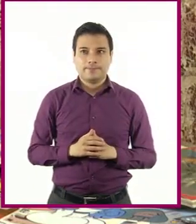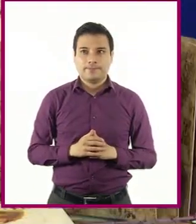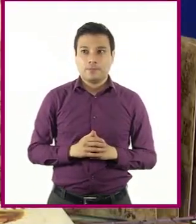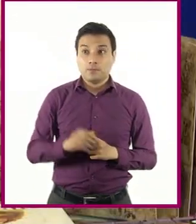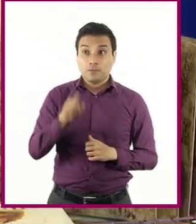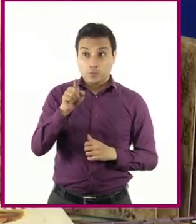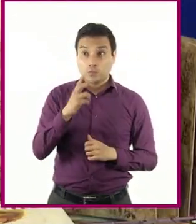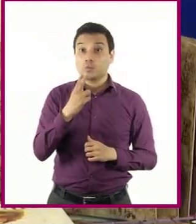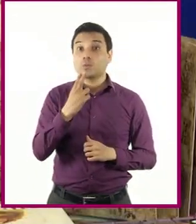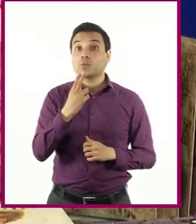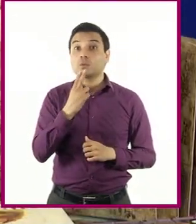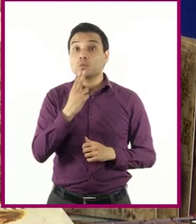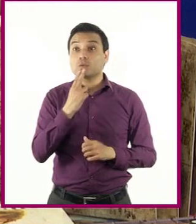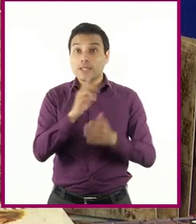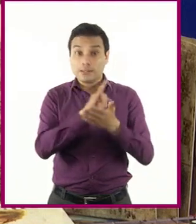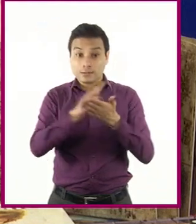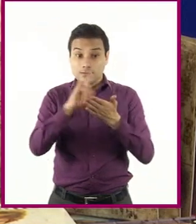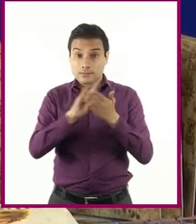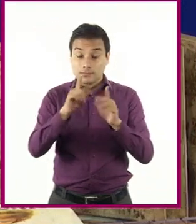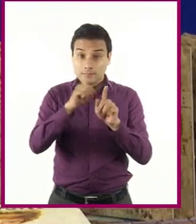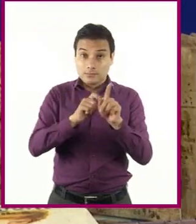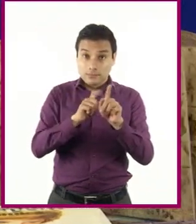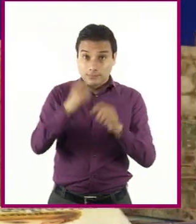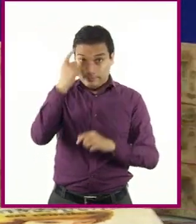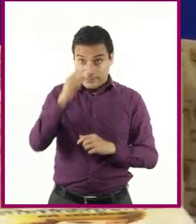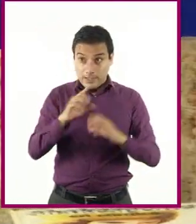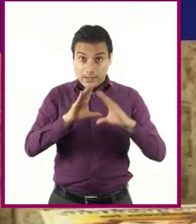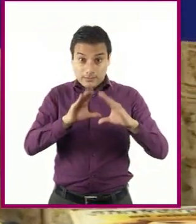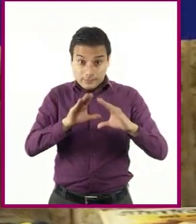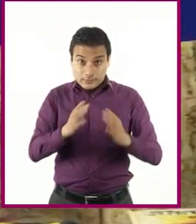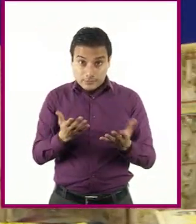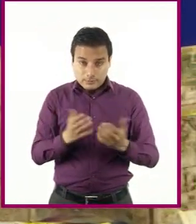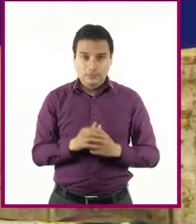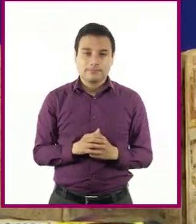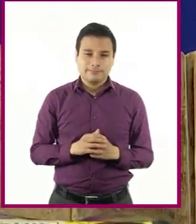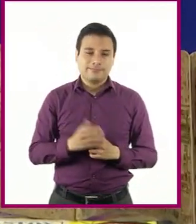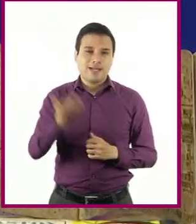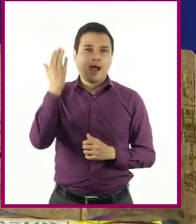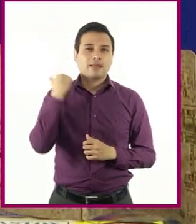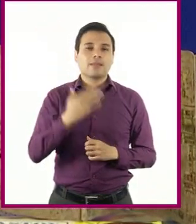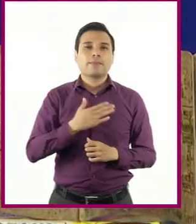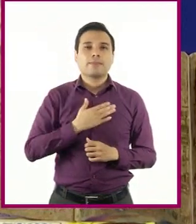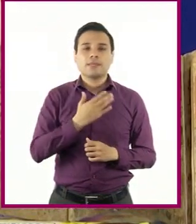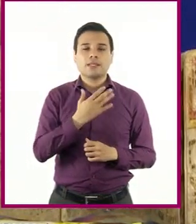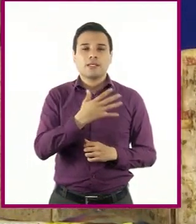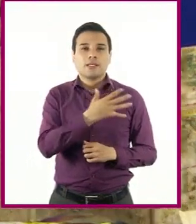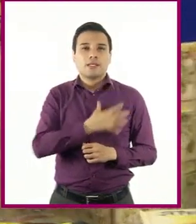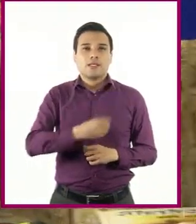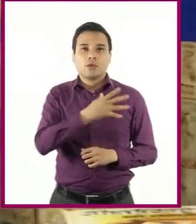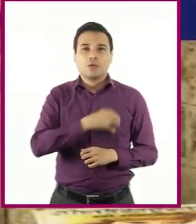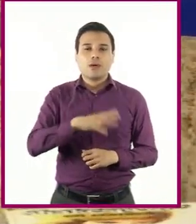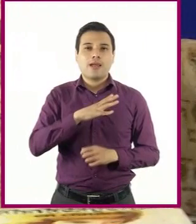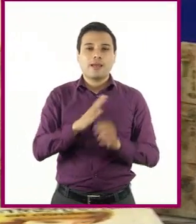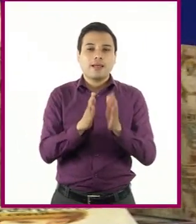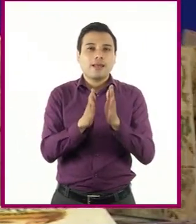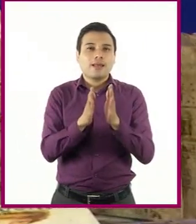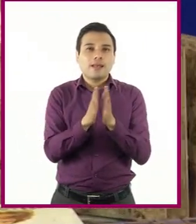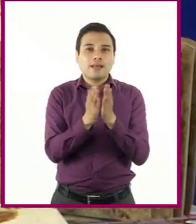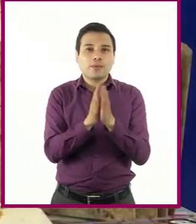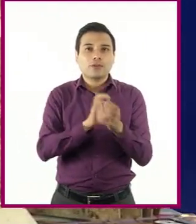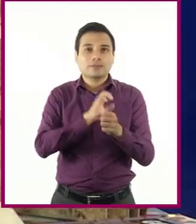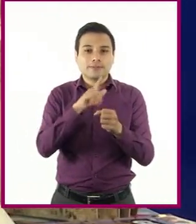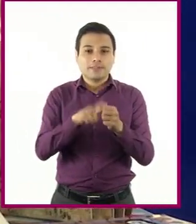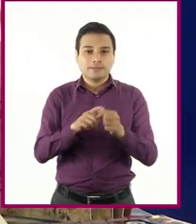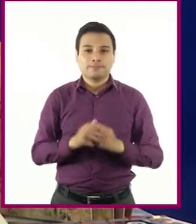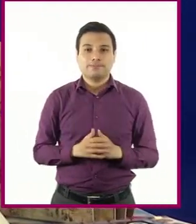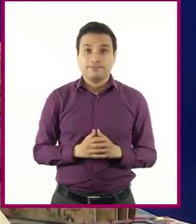educar? Mi hijo, de muy pequeño, tenía un libro muy especial que corresponde perfectamente a la definición